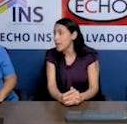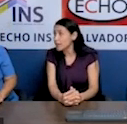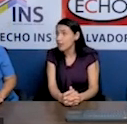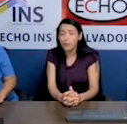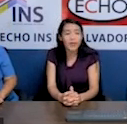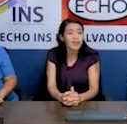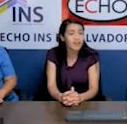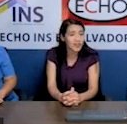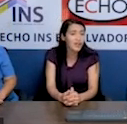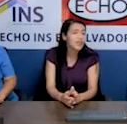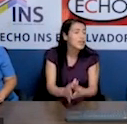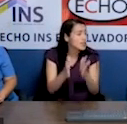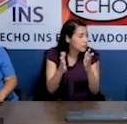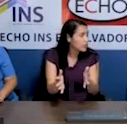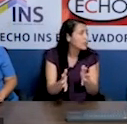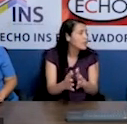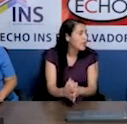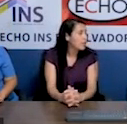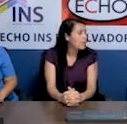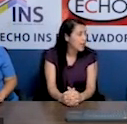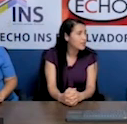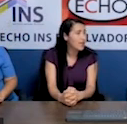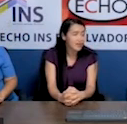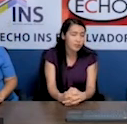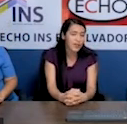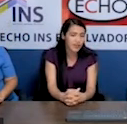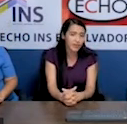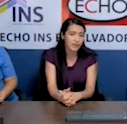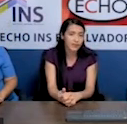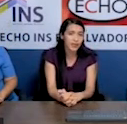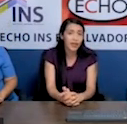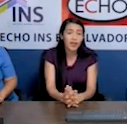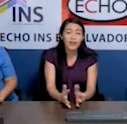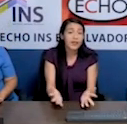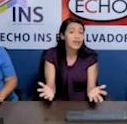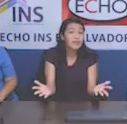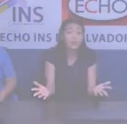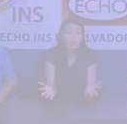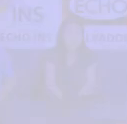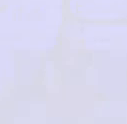también es básico para evitar situaciones de urgencias paliativas.